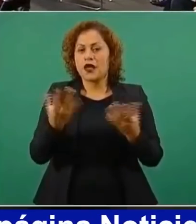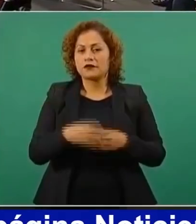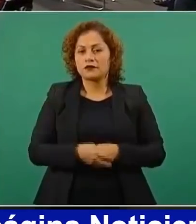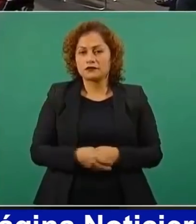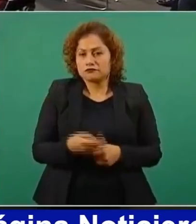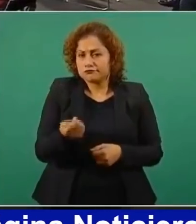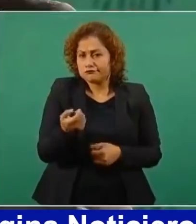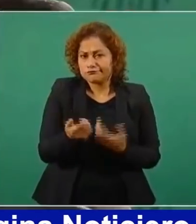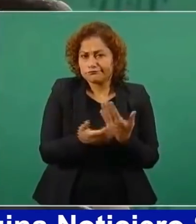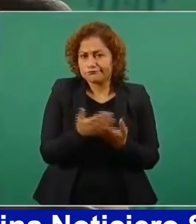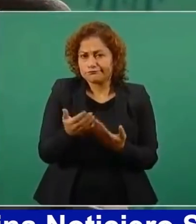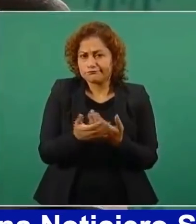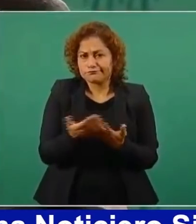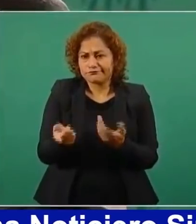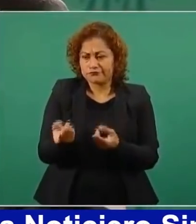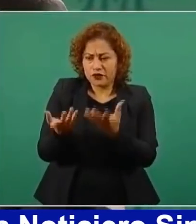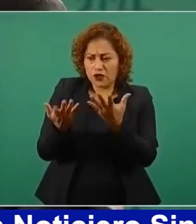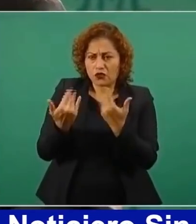casi no hay.